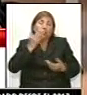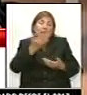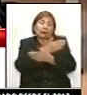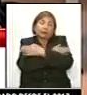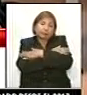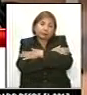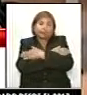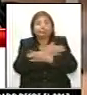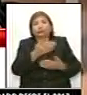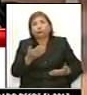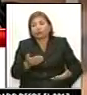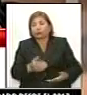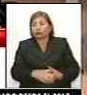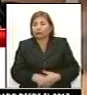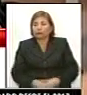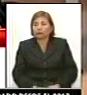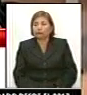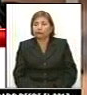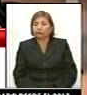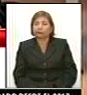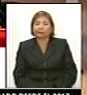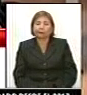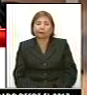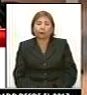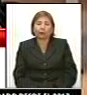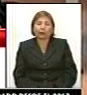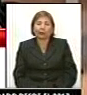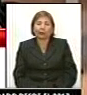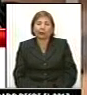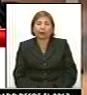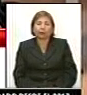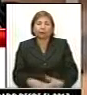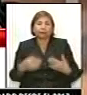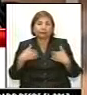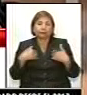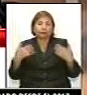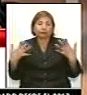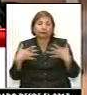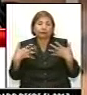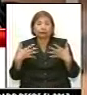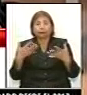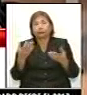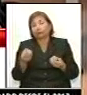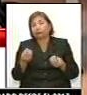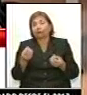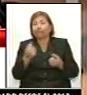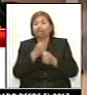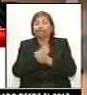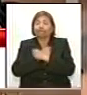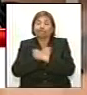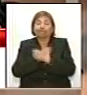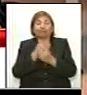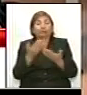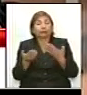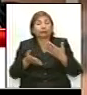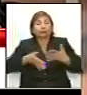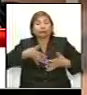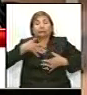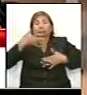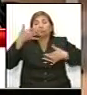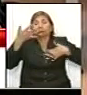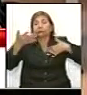afecto, o que ¿cómo se llama? Tienes miedo a amar, o que tienes miedo a expresar